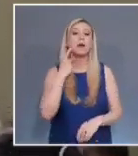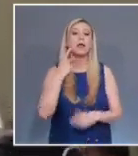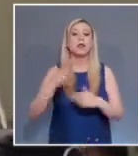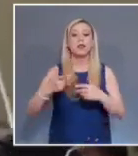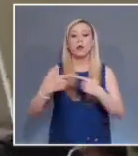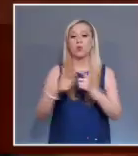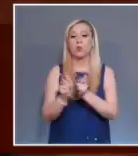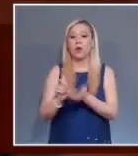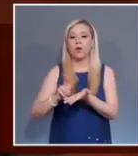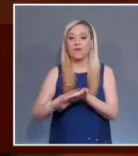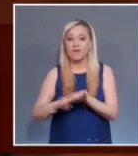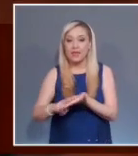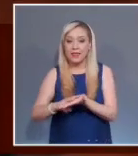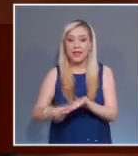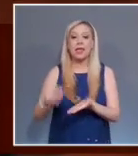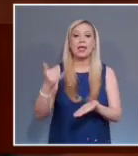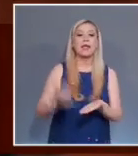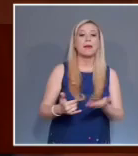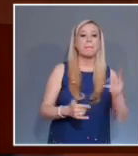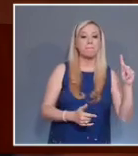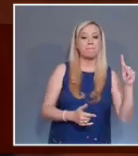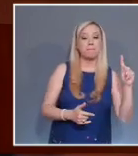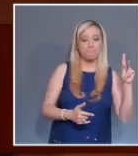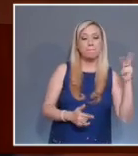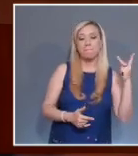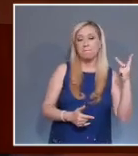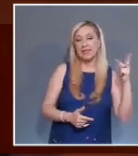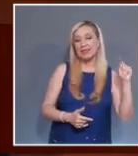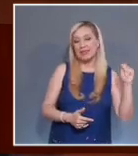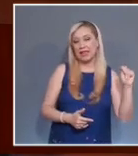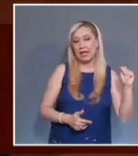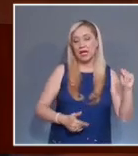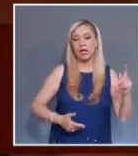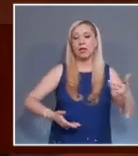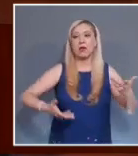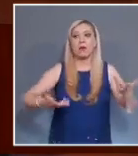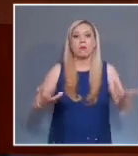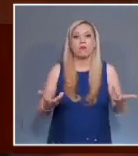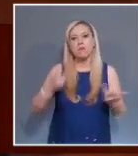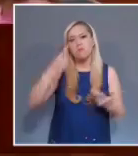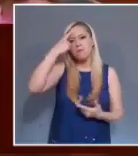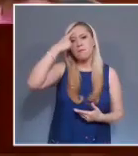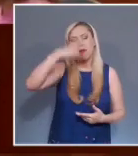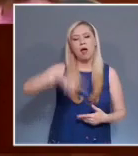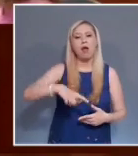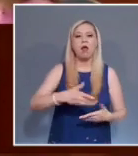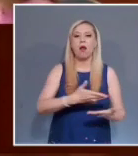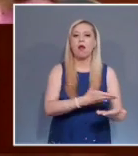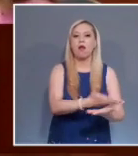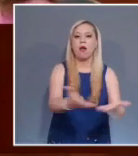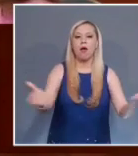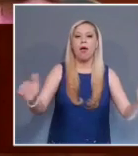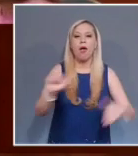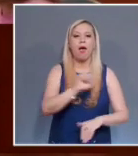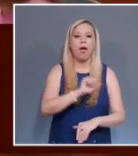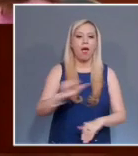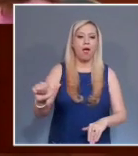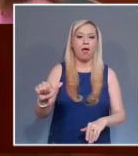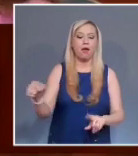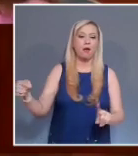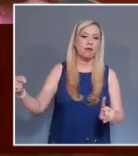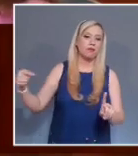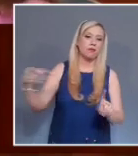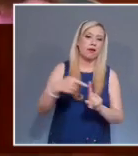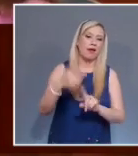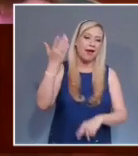del Trabajo. Además, el promocional estaba dirigido a la militancia y simpatizantes de la entonces